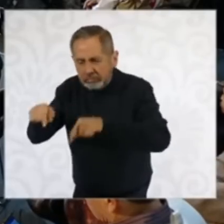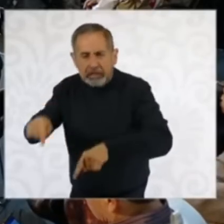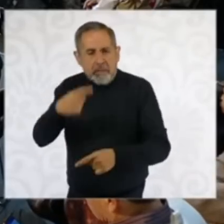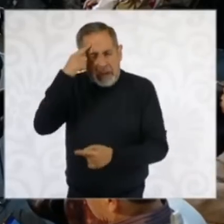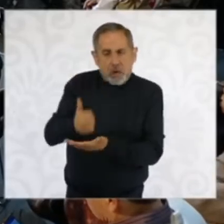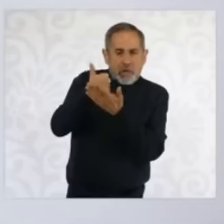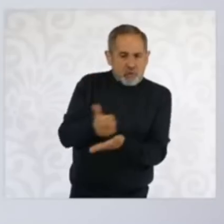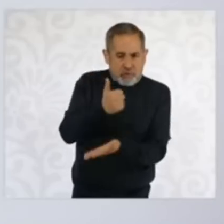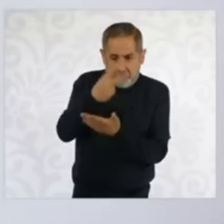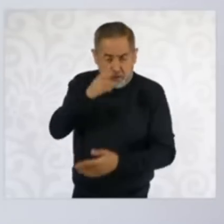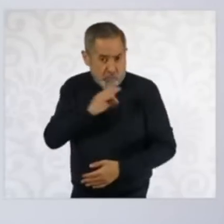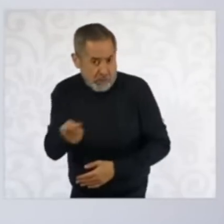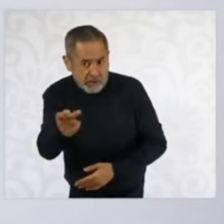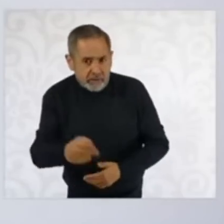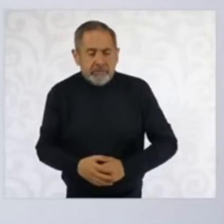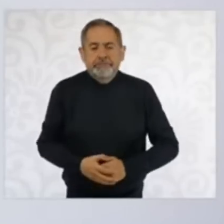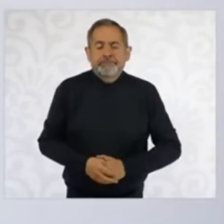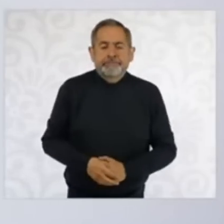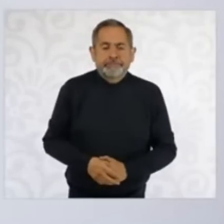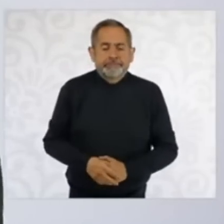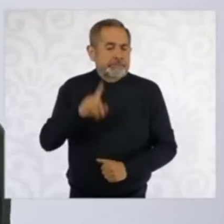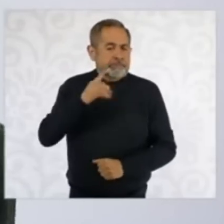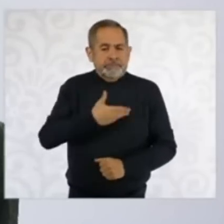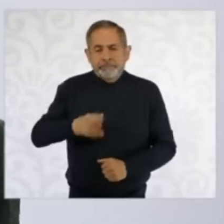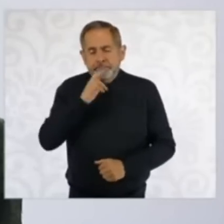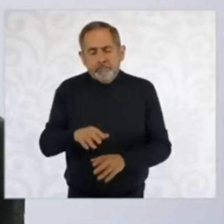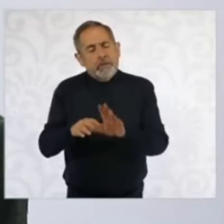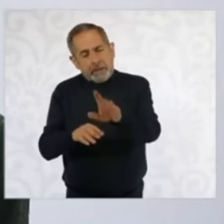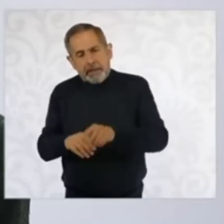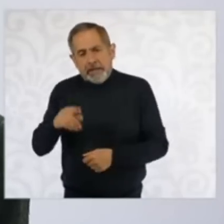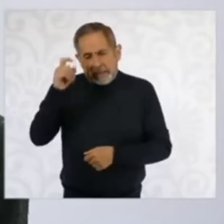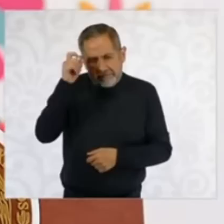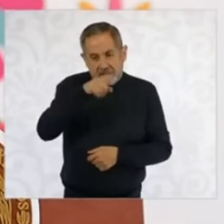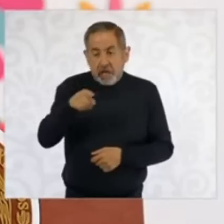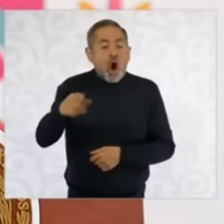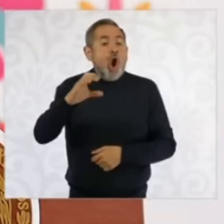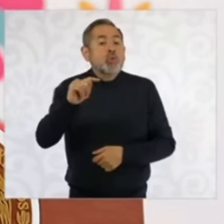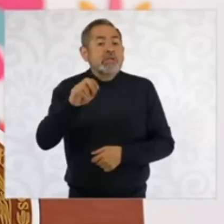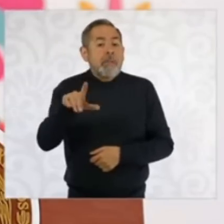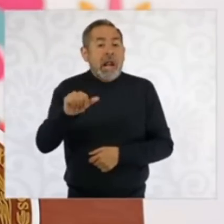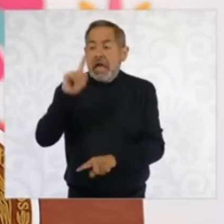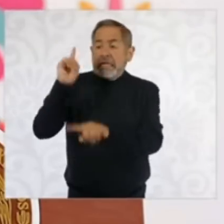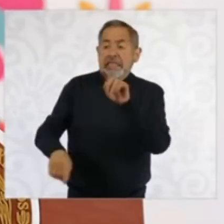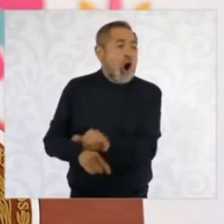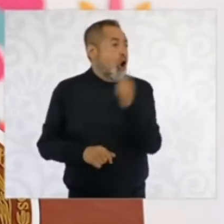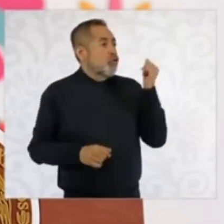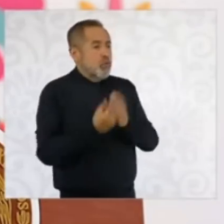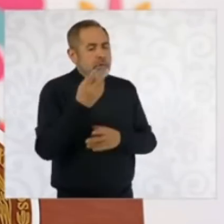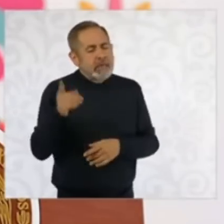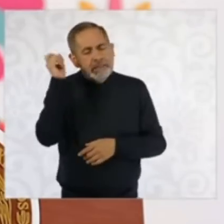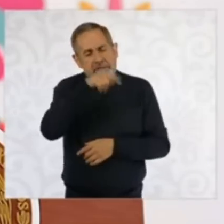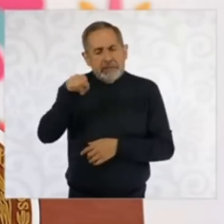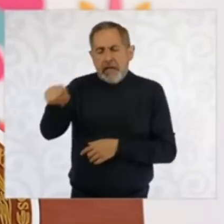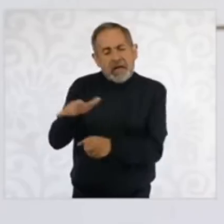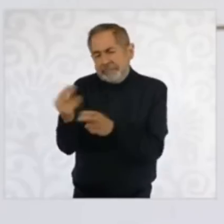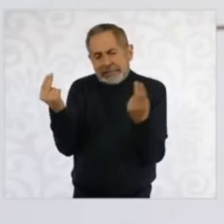México? Es difícil que se deje de recibir agua del Cutzamala. Cuando fui jefa de gobierno